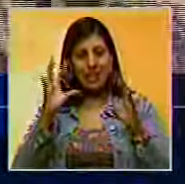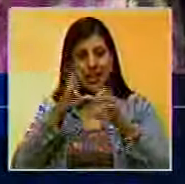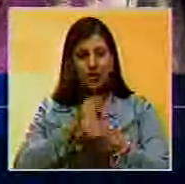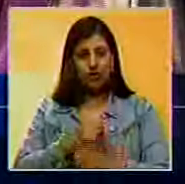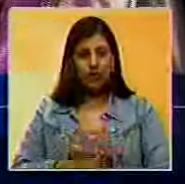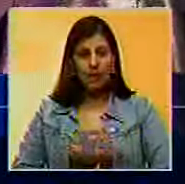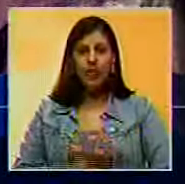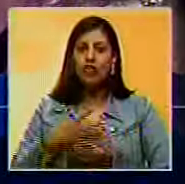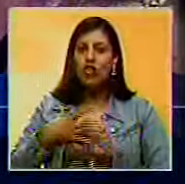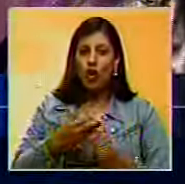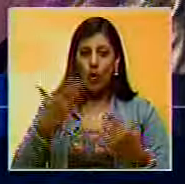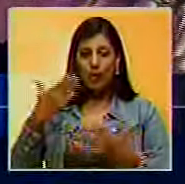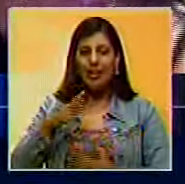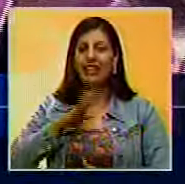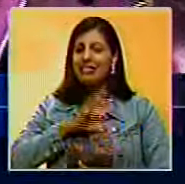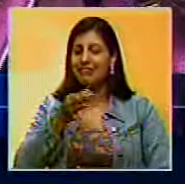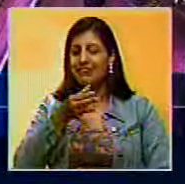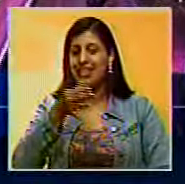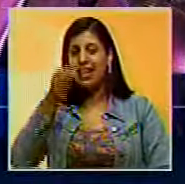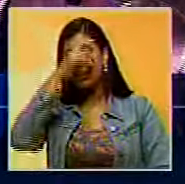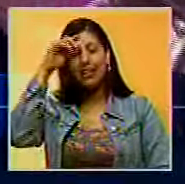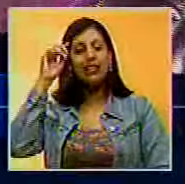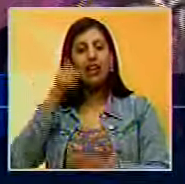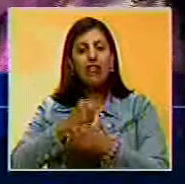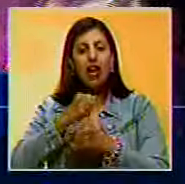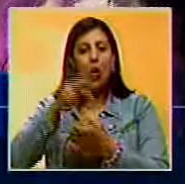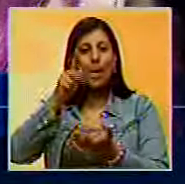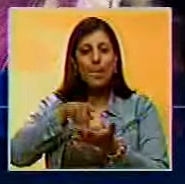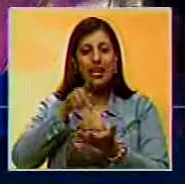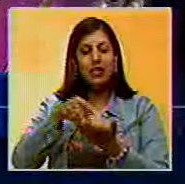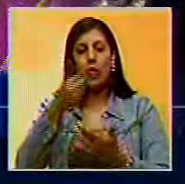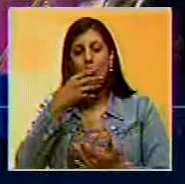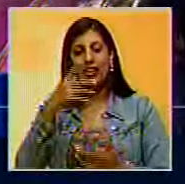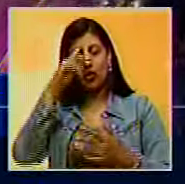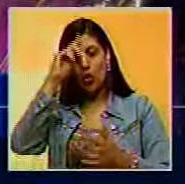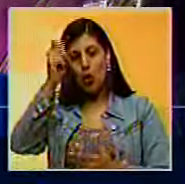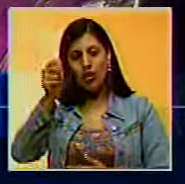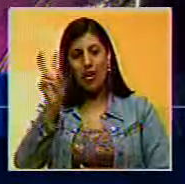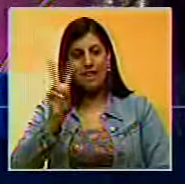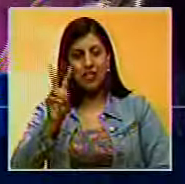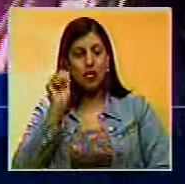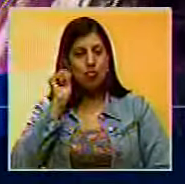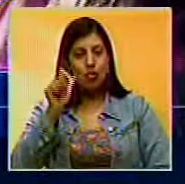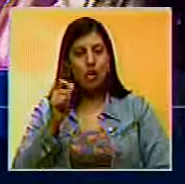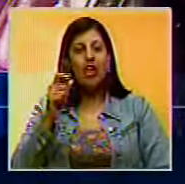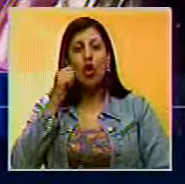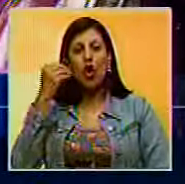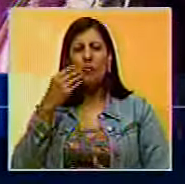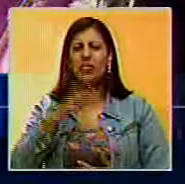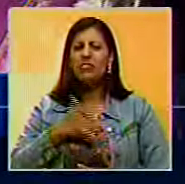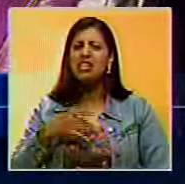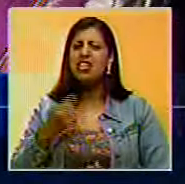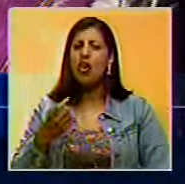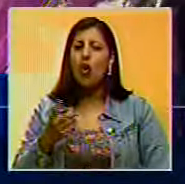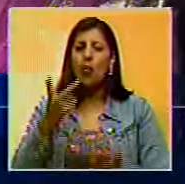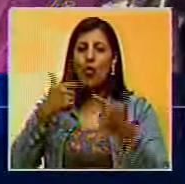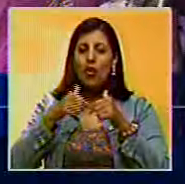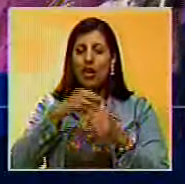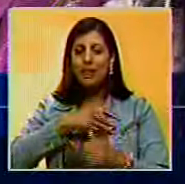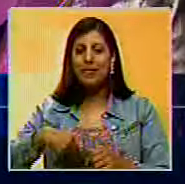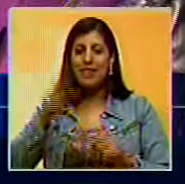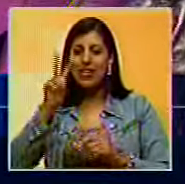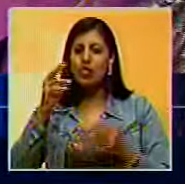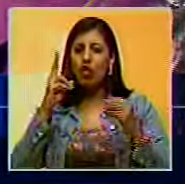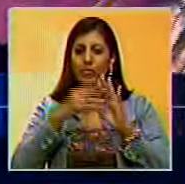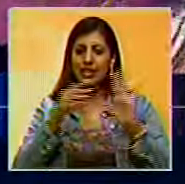noche. Estoy en compañía de Juan Miguel, excelente participación y muy emotivo ese homenaje a la mujer venezolana. Juan Miguel, ¿qué se siente estar en el escenario del Miss